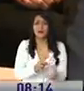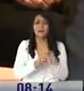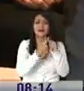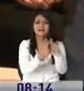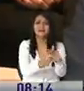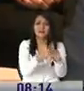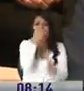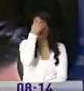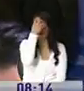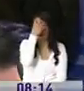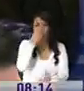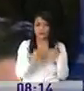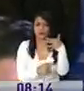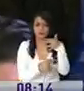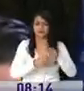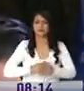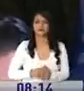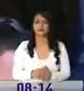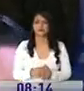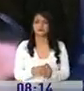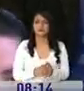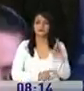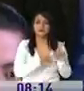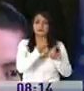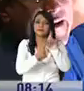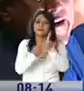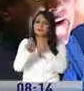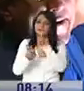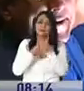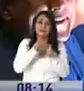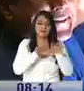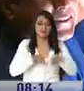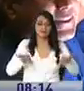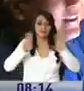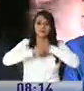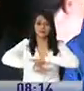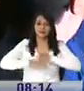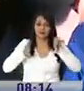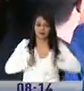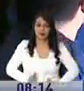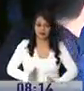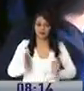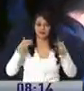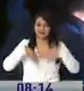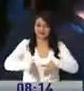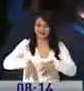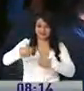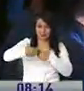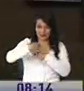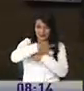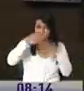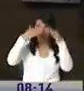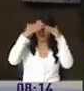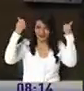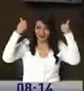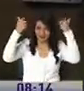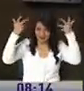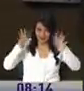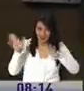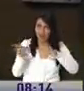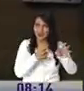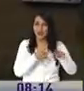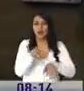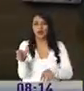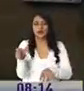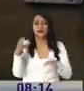y todo lo demás en una ronda de preguntas que iniciaron los becarios que se encontraban en el auditorio de la casa de campaña y otros por medio de